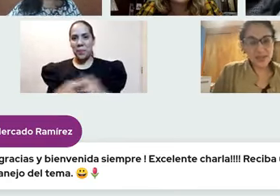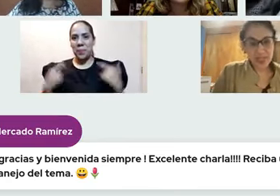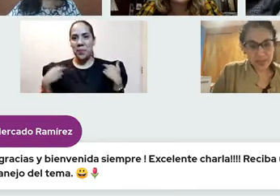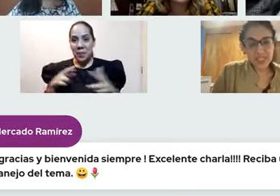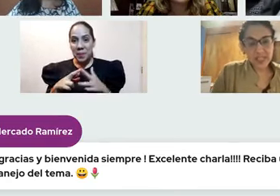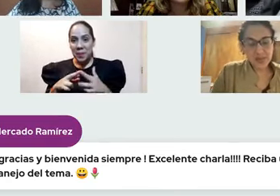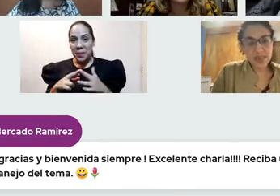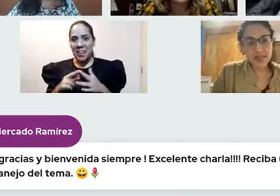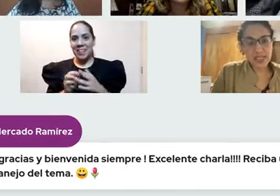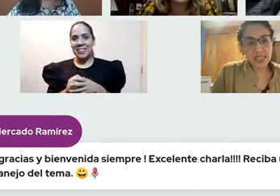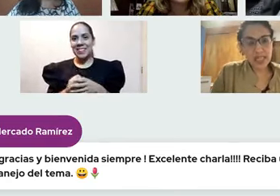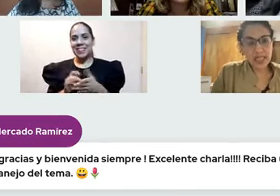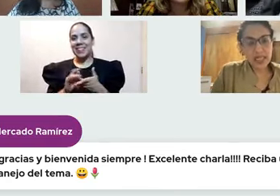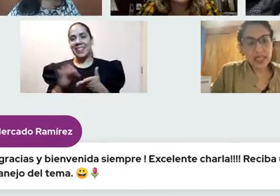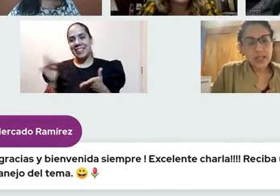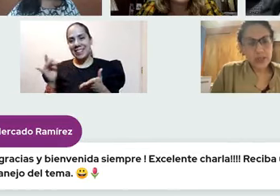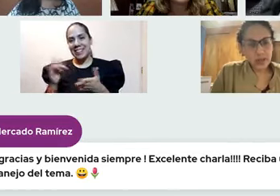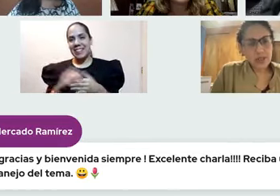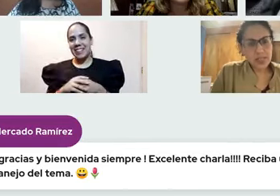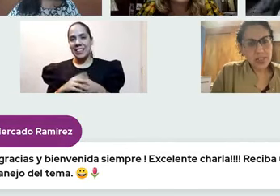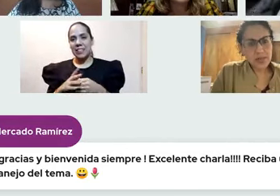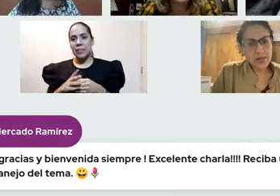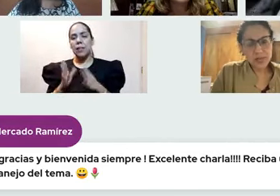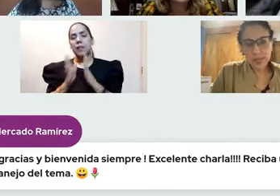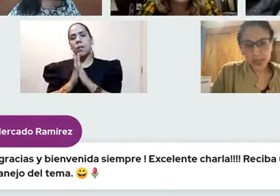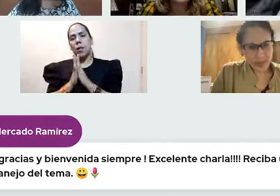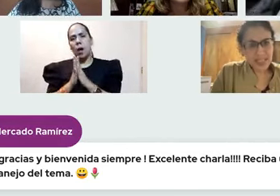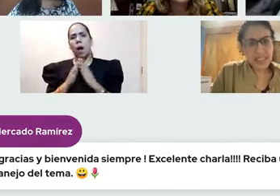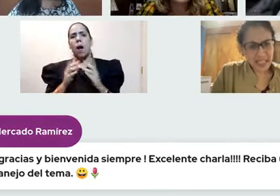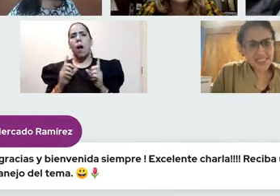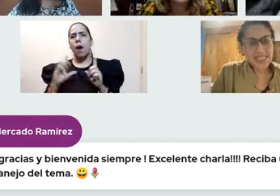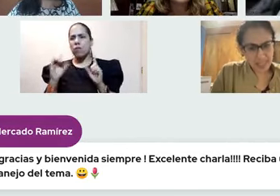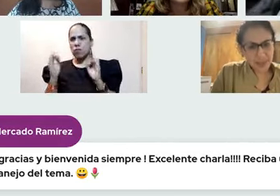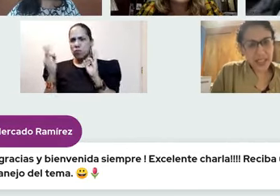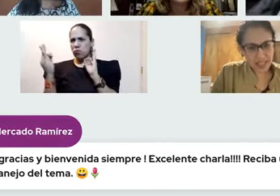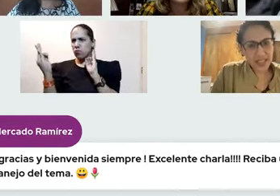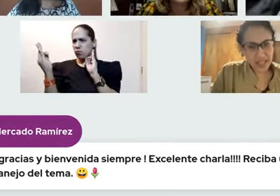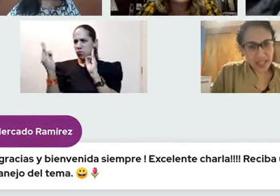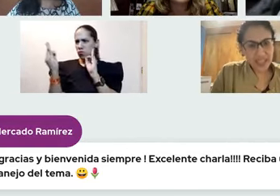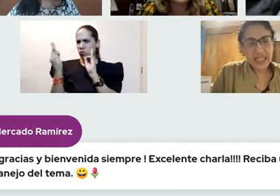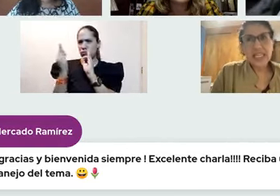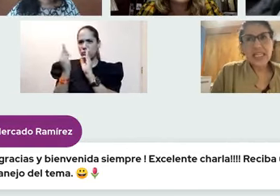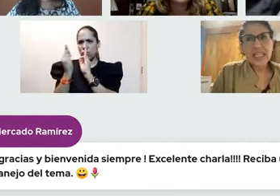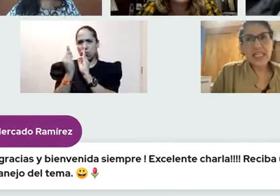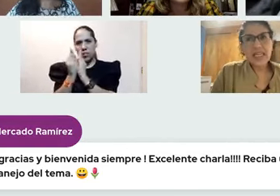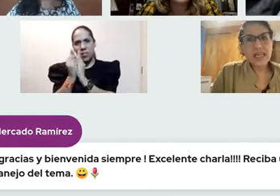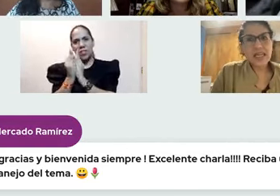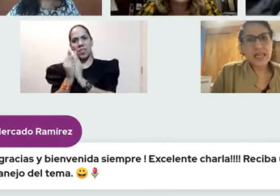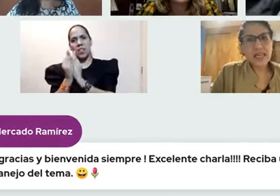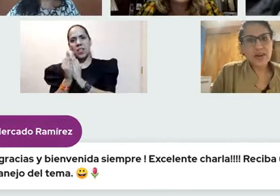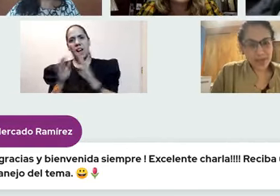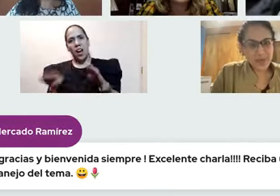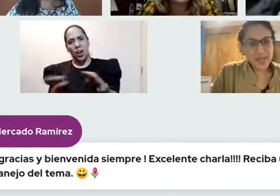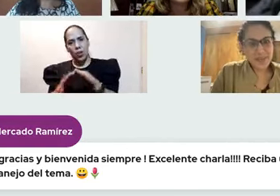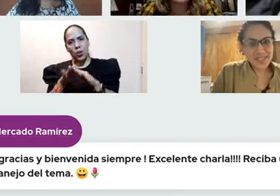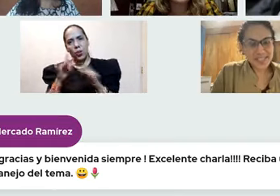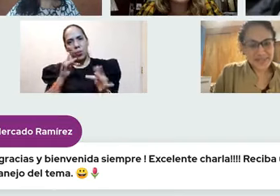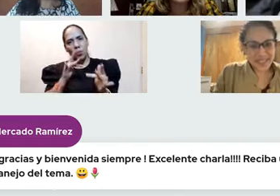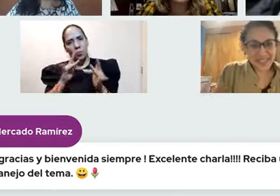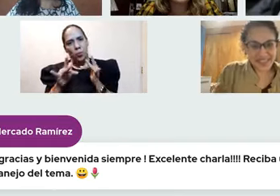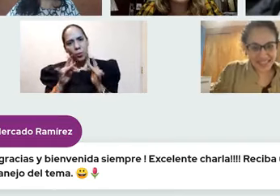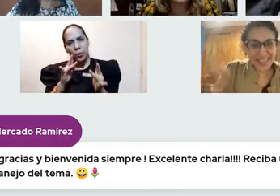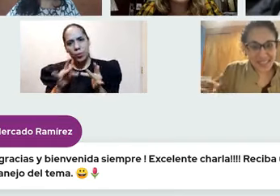medida de los posibles a este mundo digital. Todos tenemos posibilidades de ser parte de él y